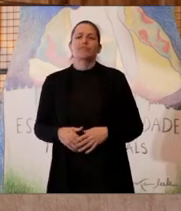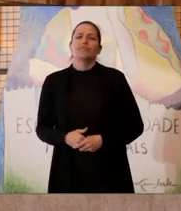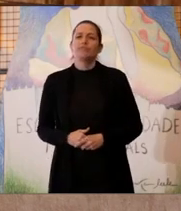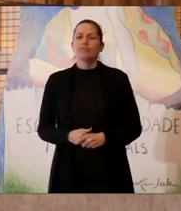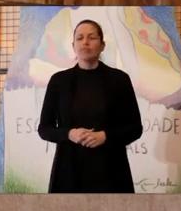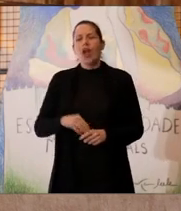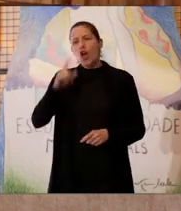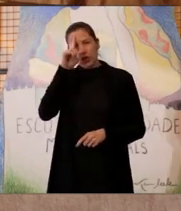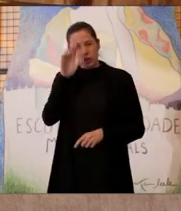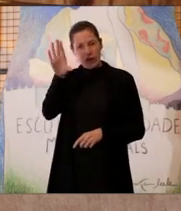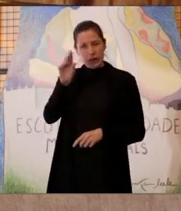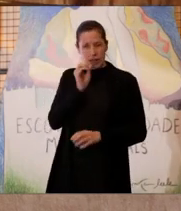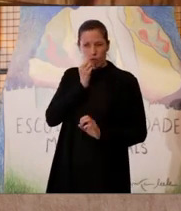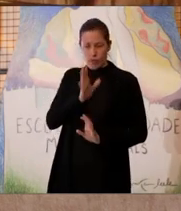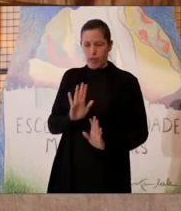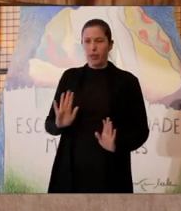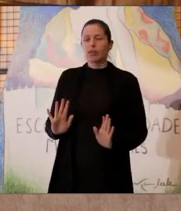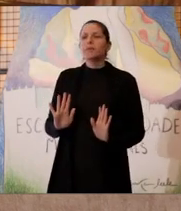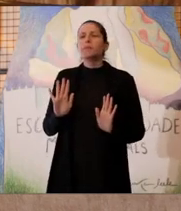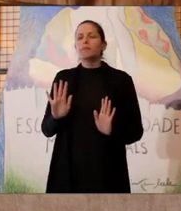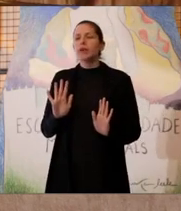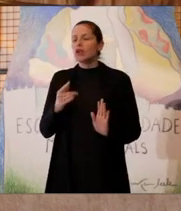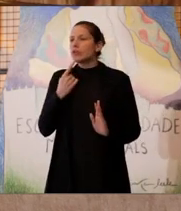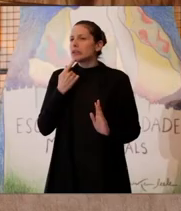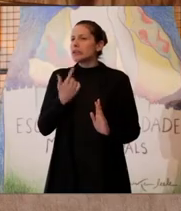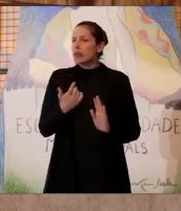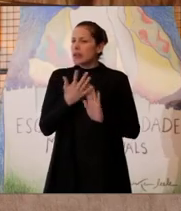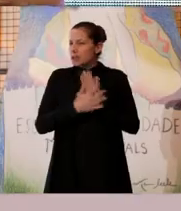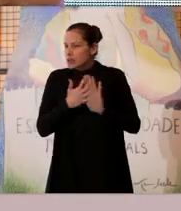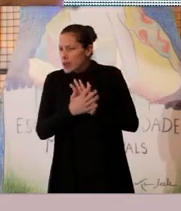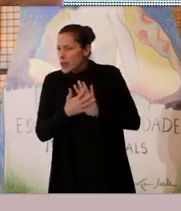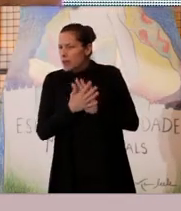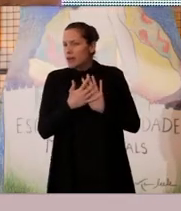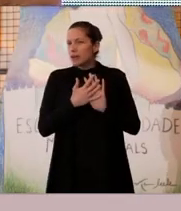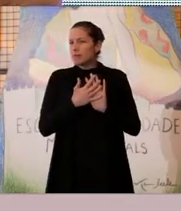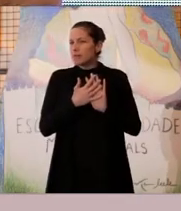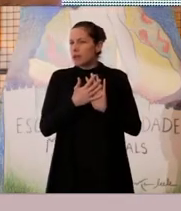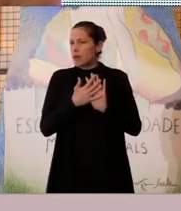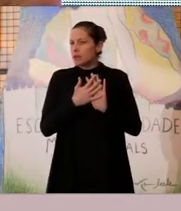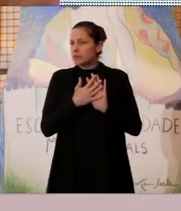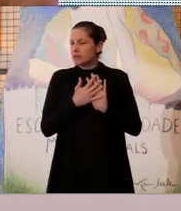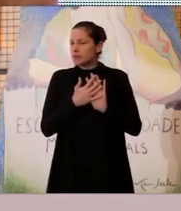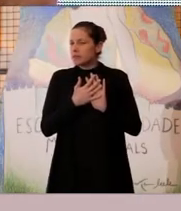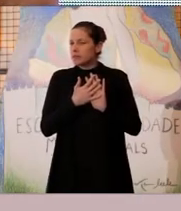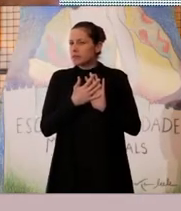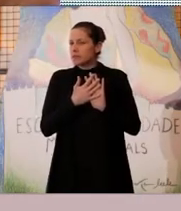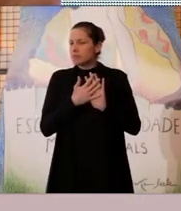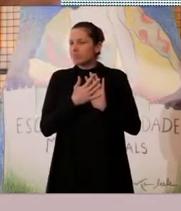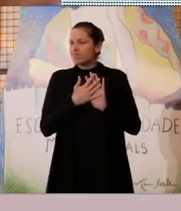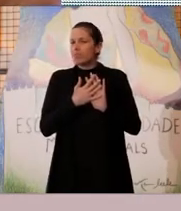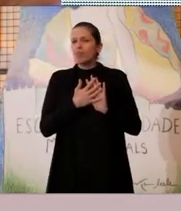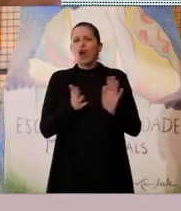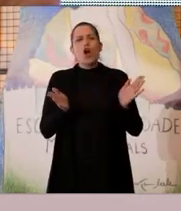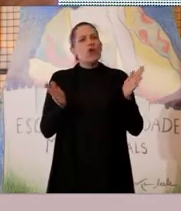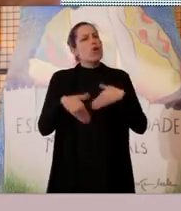sé si te he entendido bien pero hablabas creo que has querido afirmar o has afirmado que no hay